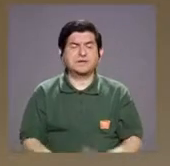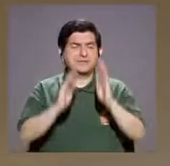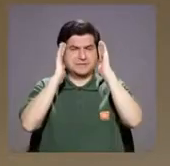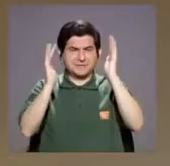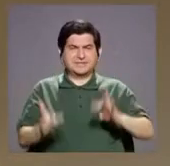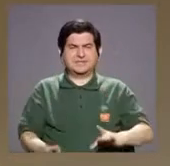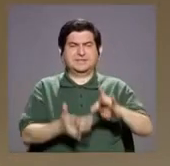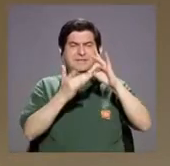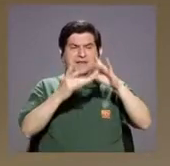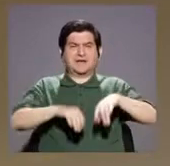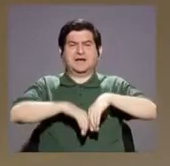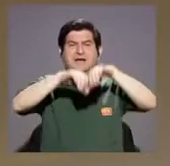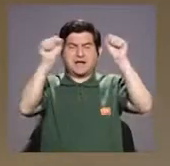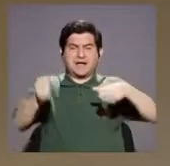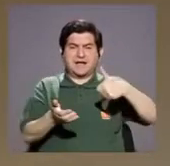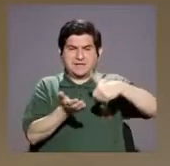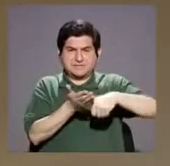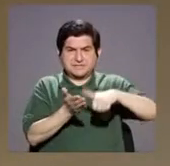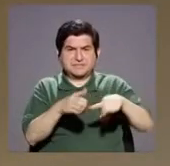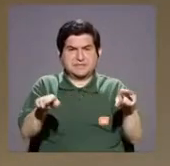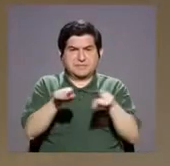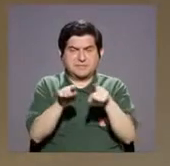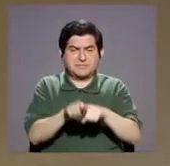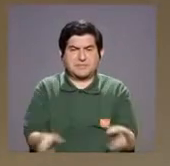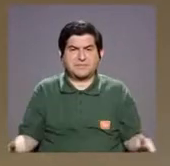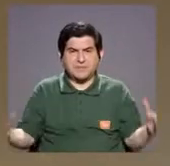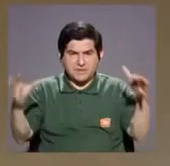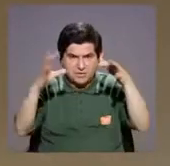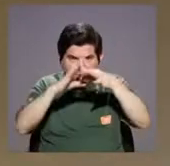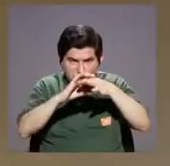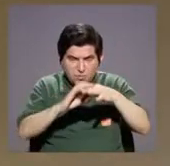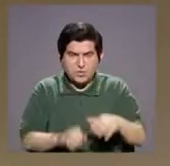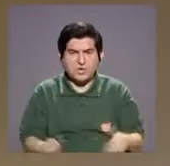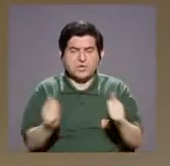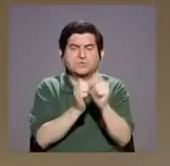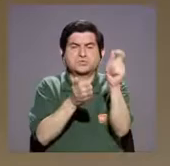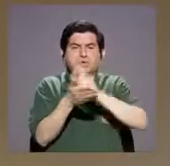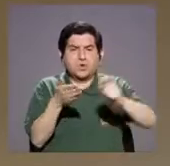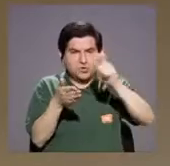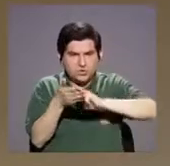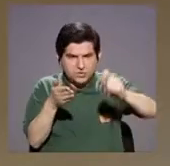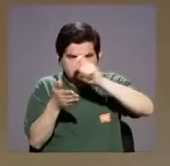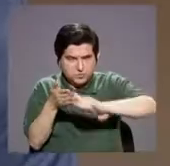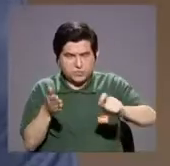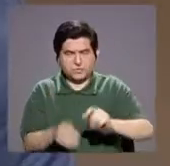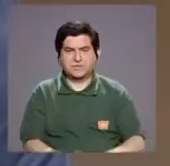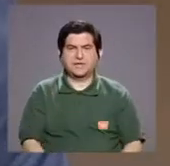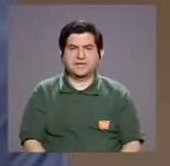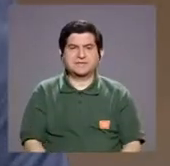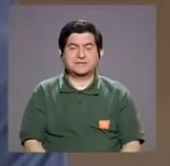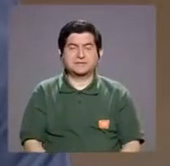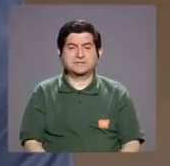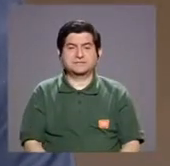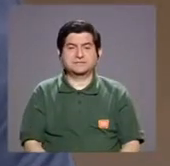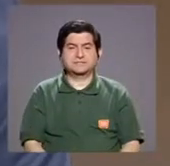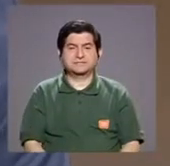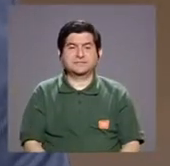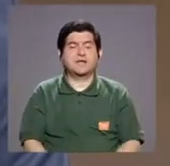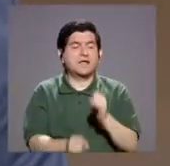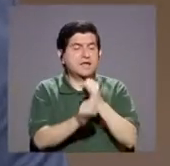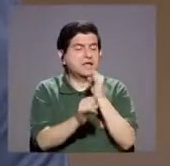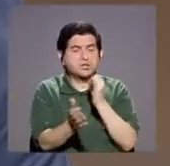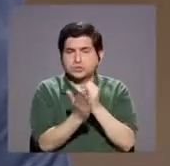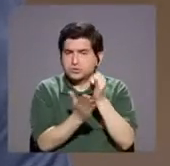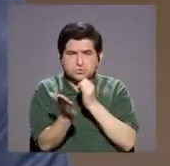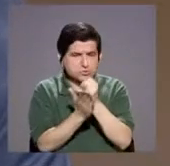atención a sistemas electorales que inclusive están vinculados con vinculados con escuelas verdad de nuestra institución institutos de